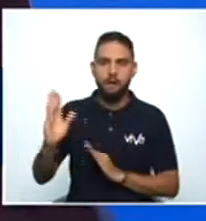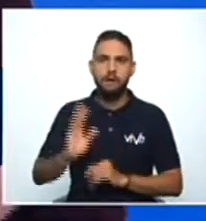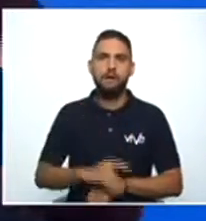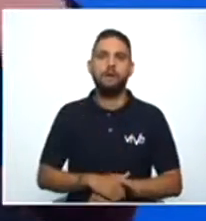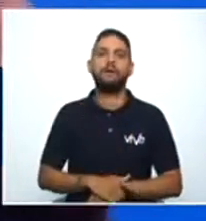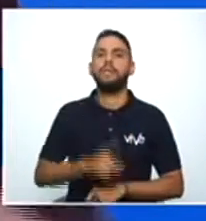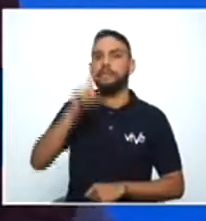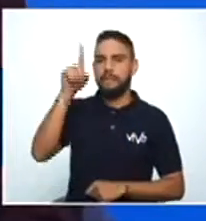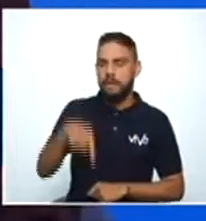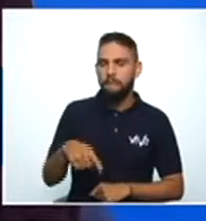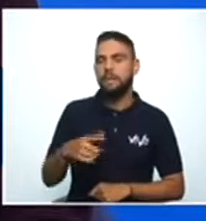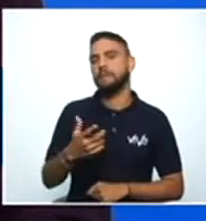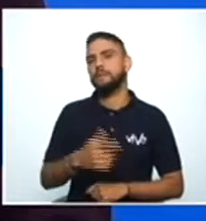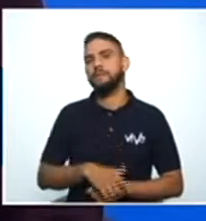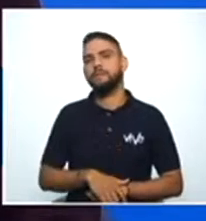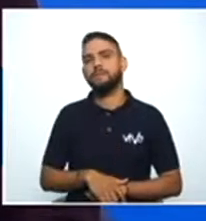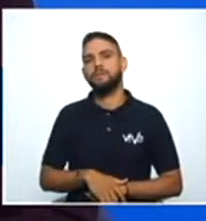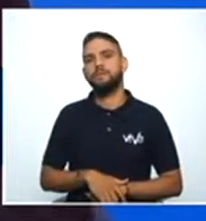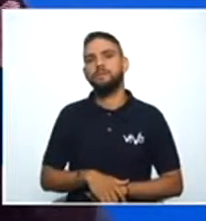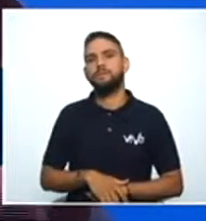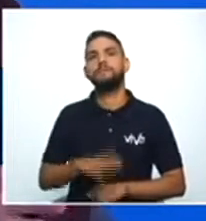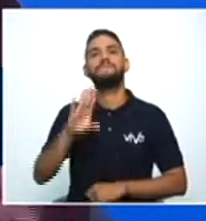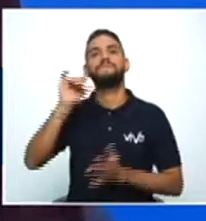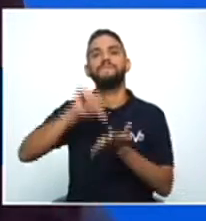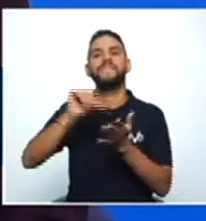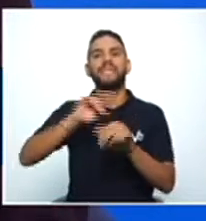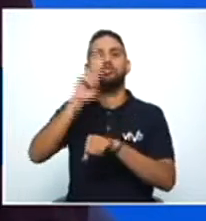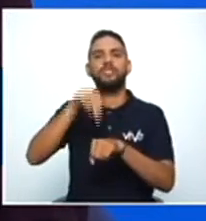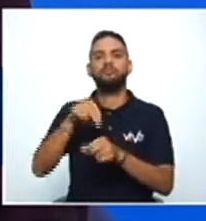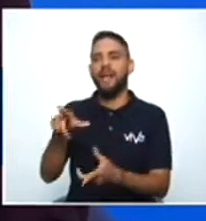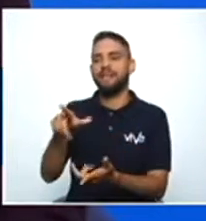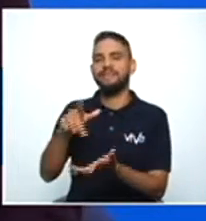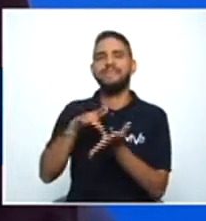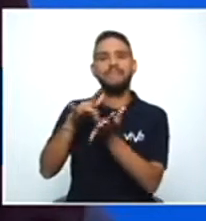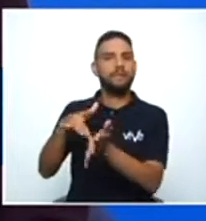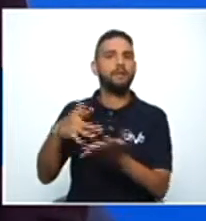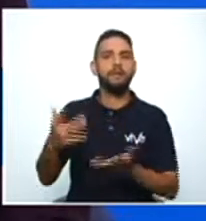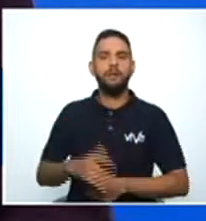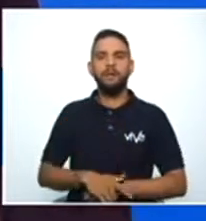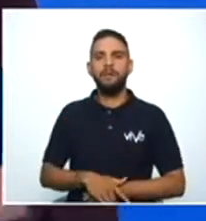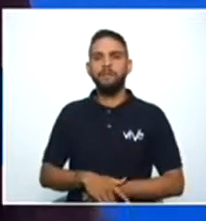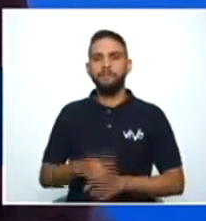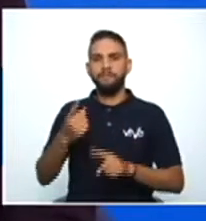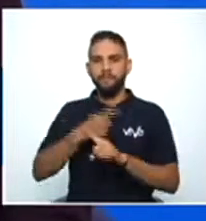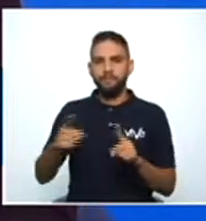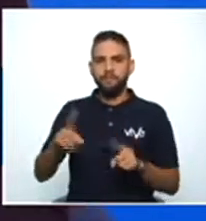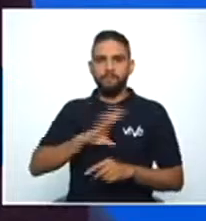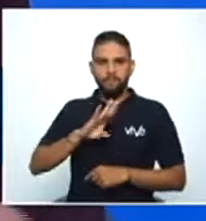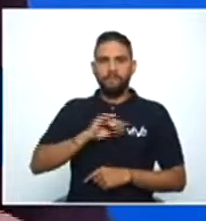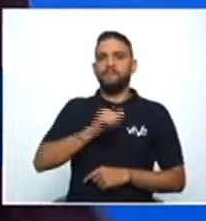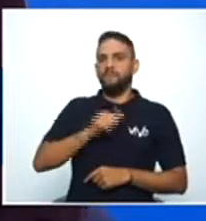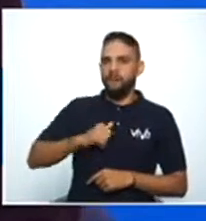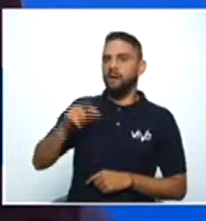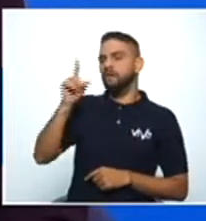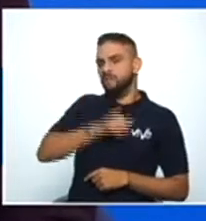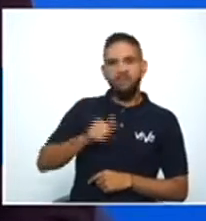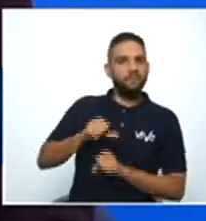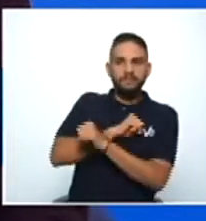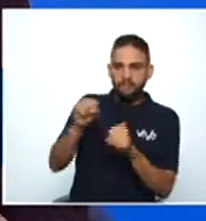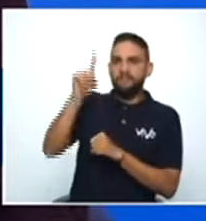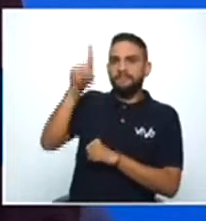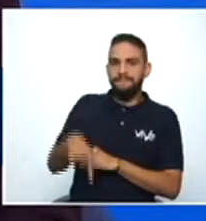asimismo también pueden conseguir nuestros discos del centro nacional del disco a través de lo que sería una serie de disco tiendas privadas no vamos a hacer mención de ellas